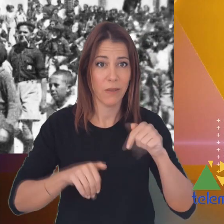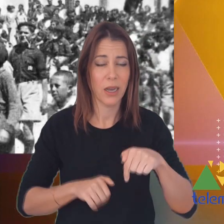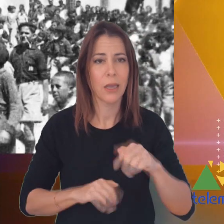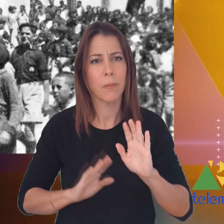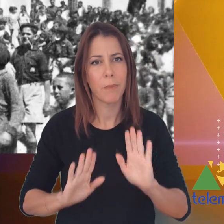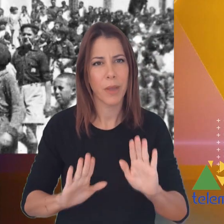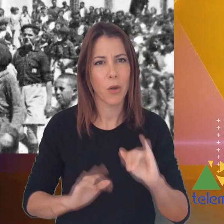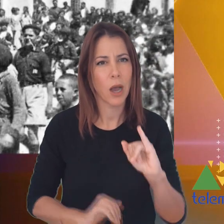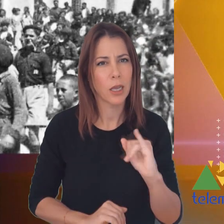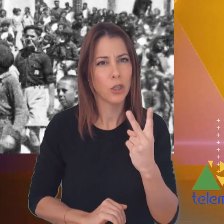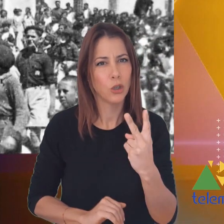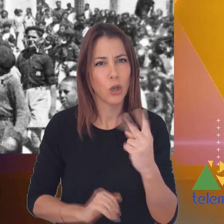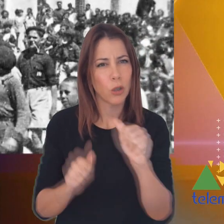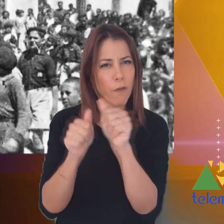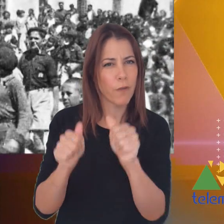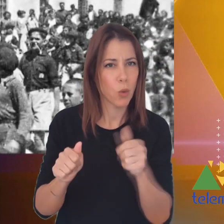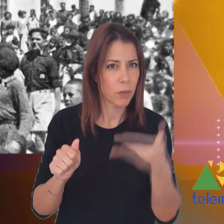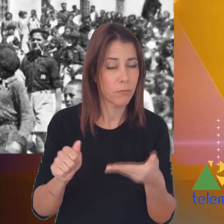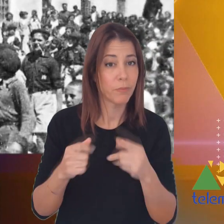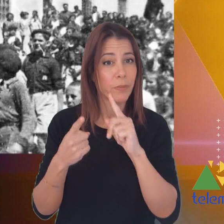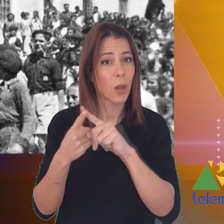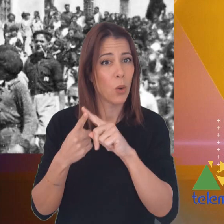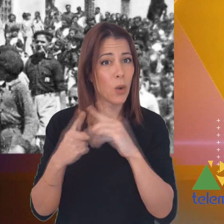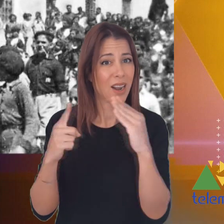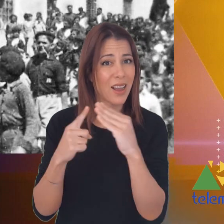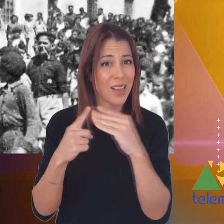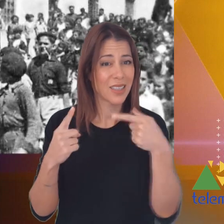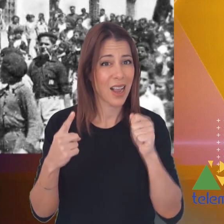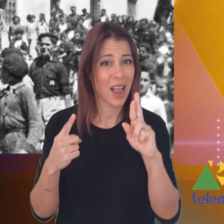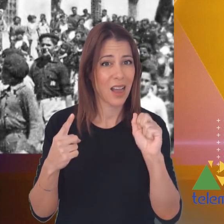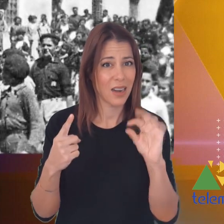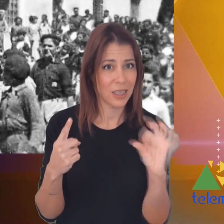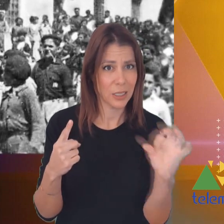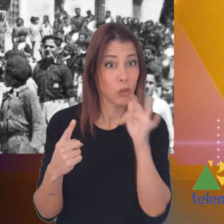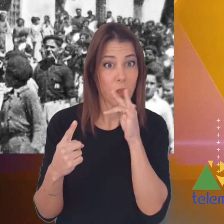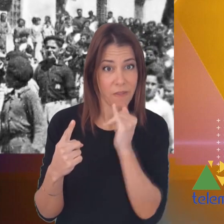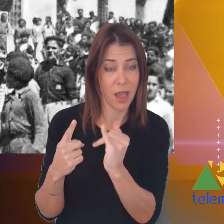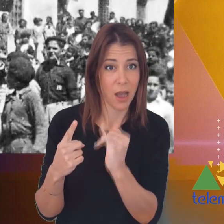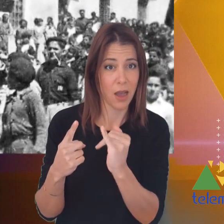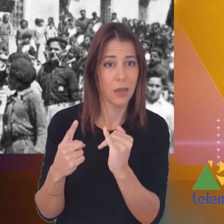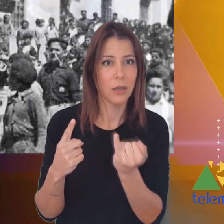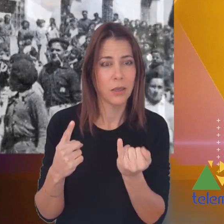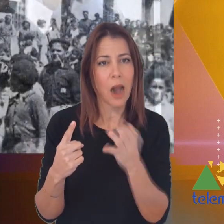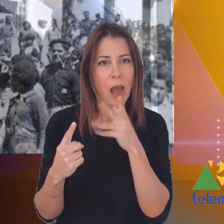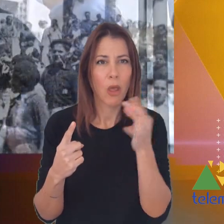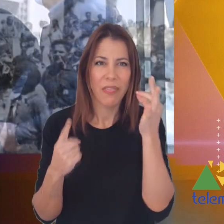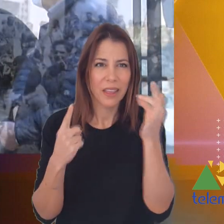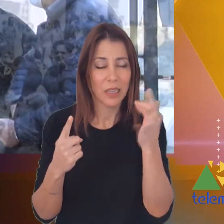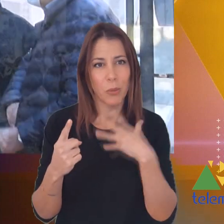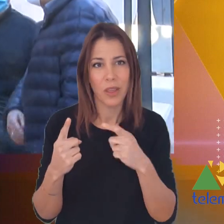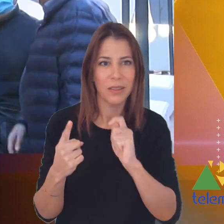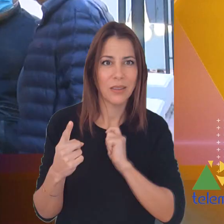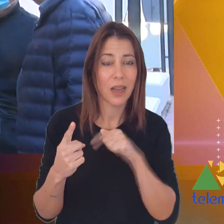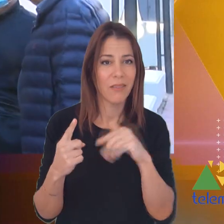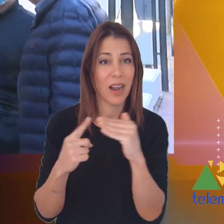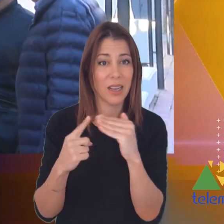dos figuras claves. Una, la casa de Garat, que estamos viendo que todavía se mantiene. ¿Nos podría dar algún detalle de